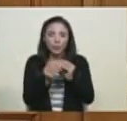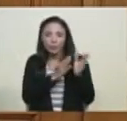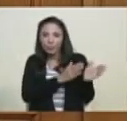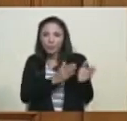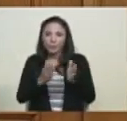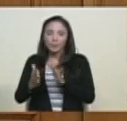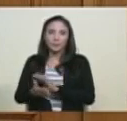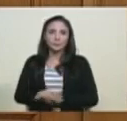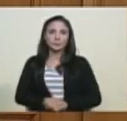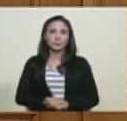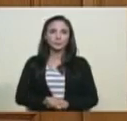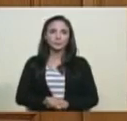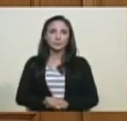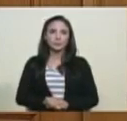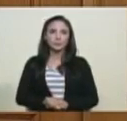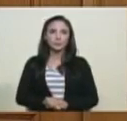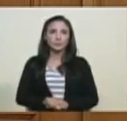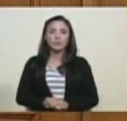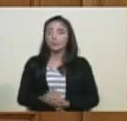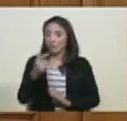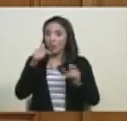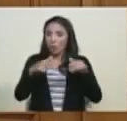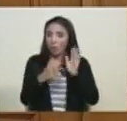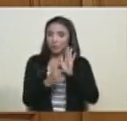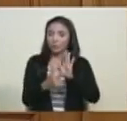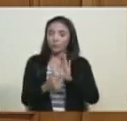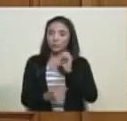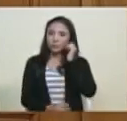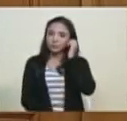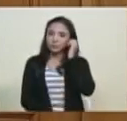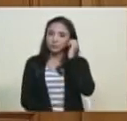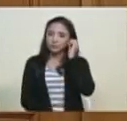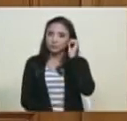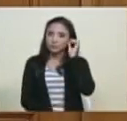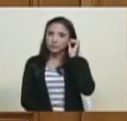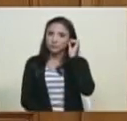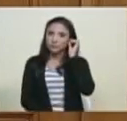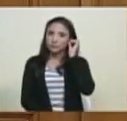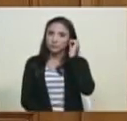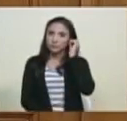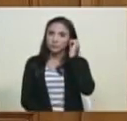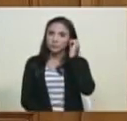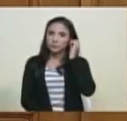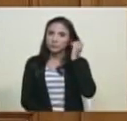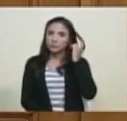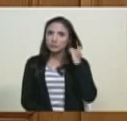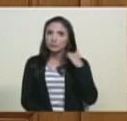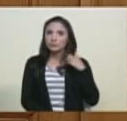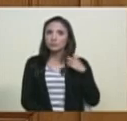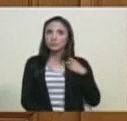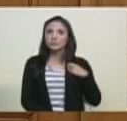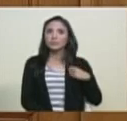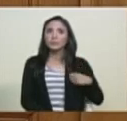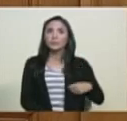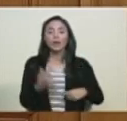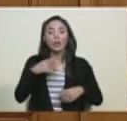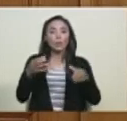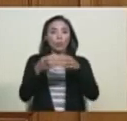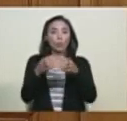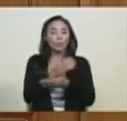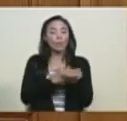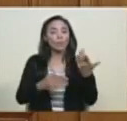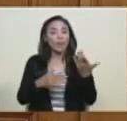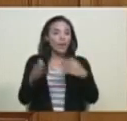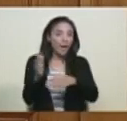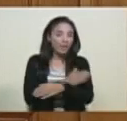El día de hoy se dio a conocer, entre tantas cosas que hay, por ahí hay un ex jefe policial de la